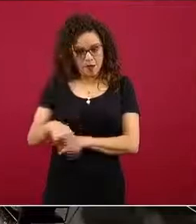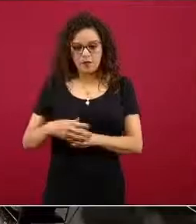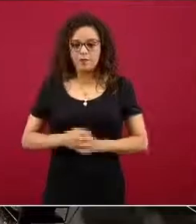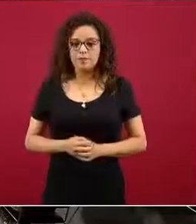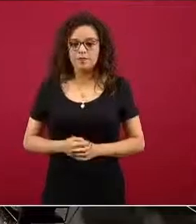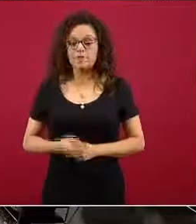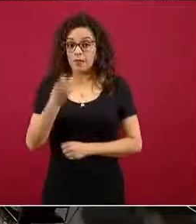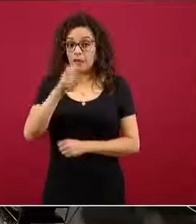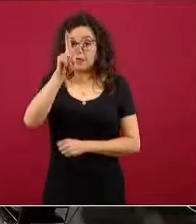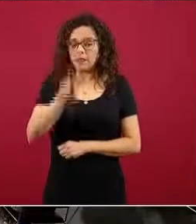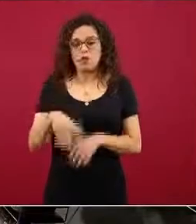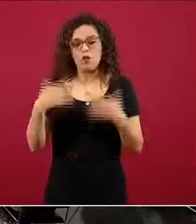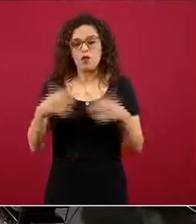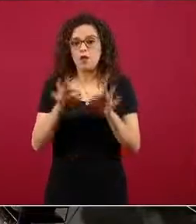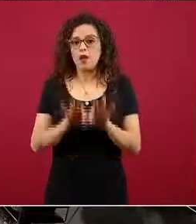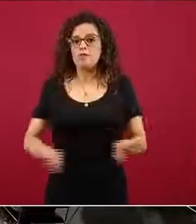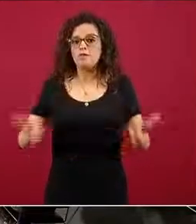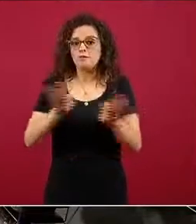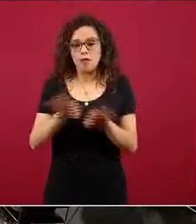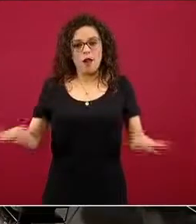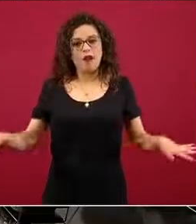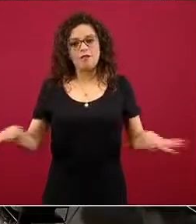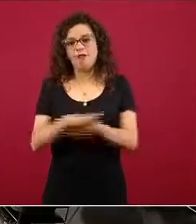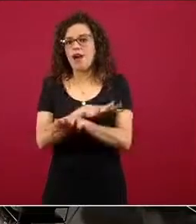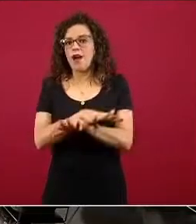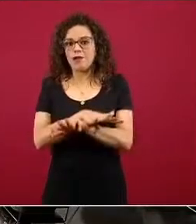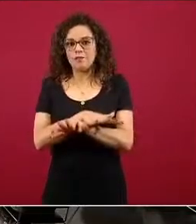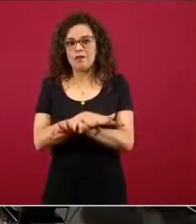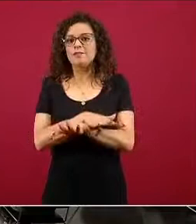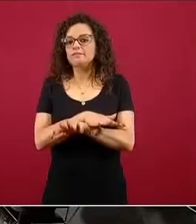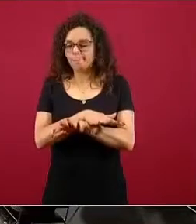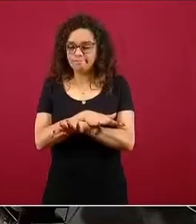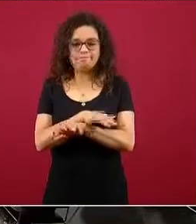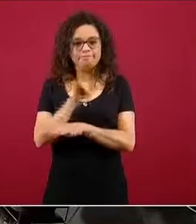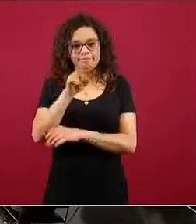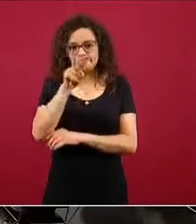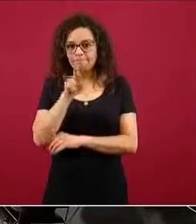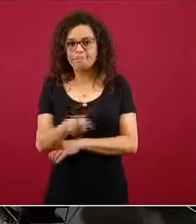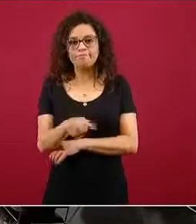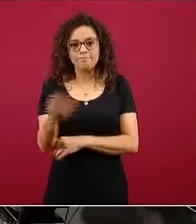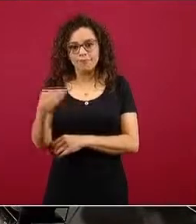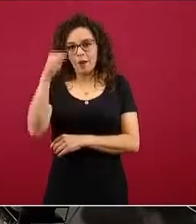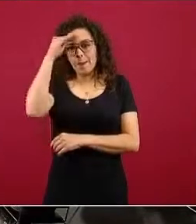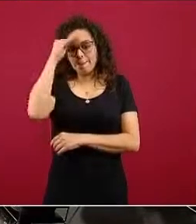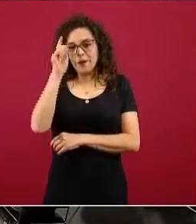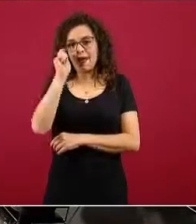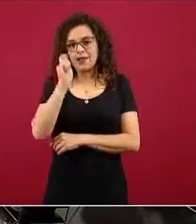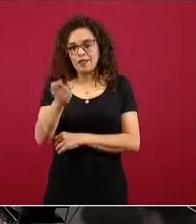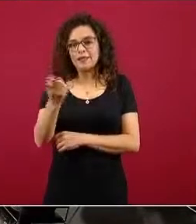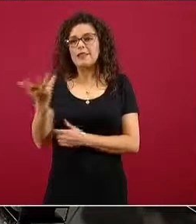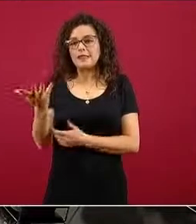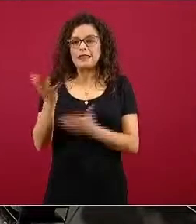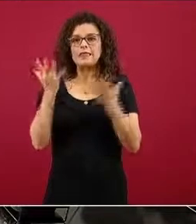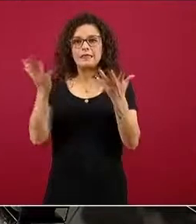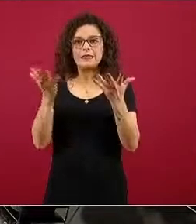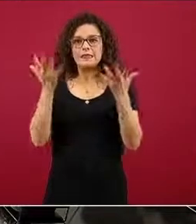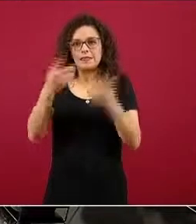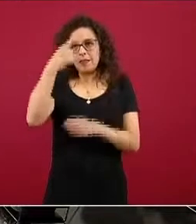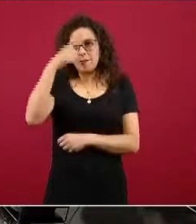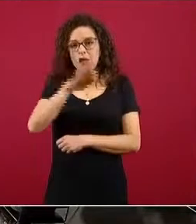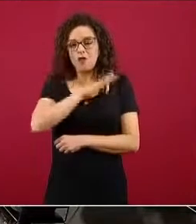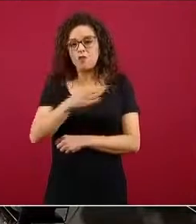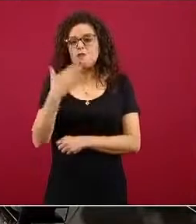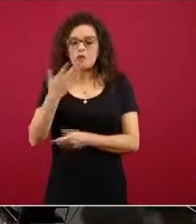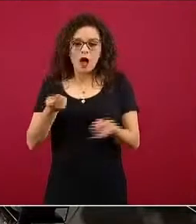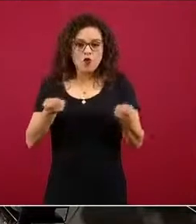un cambio de ciclo, un cambio de abordaje muy esperanzador en el manejo de la epidemia en México. Aquí